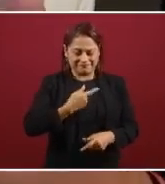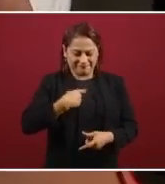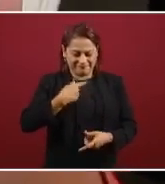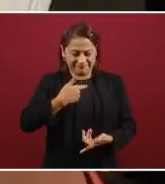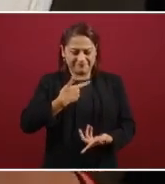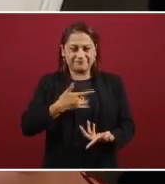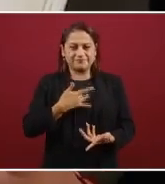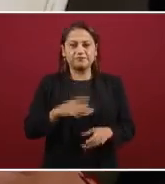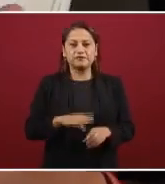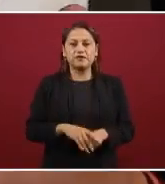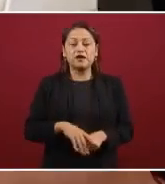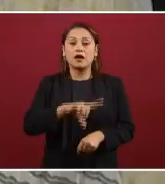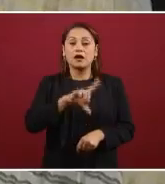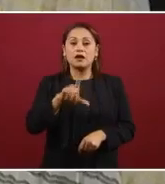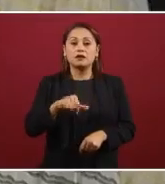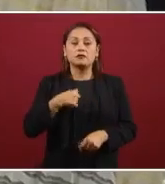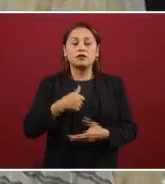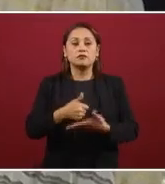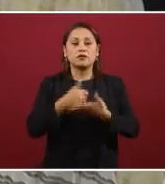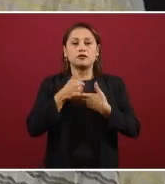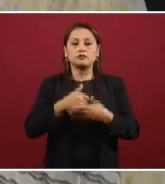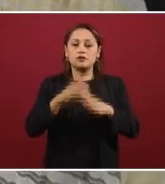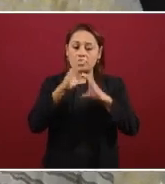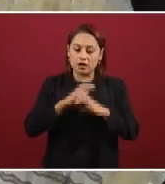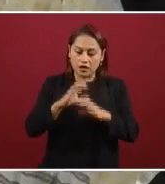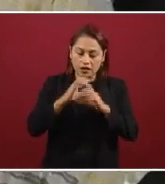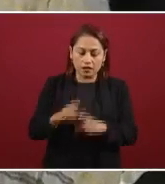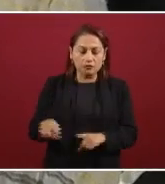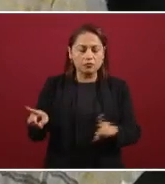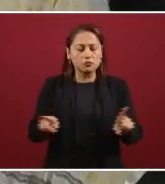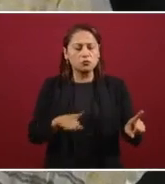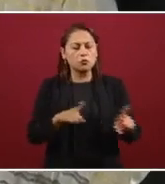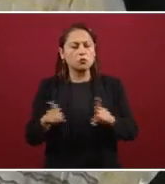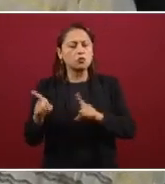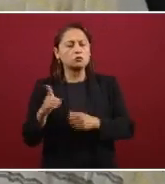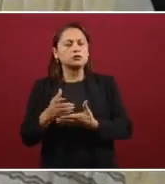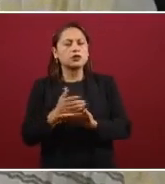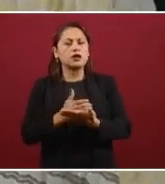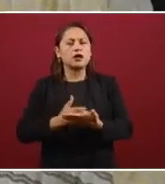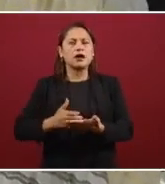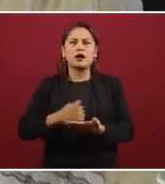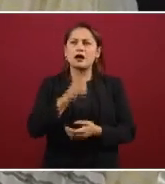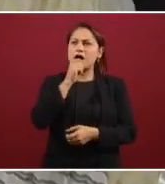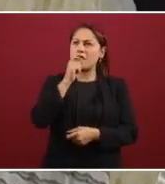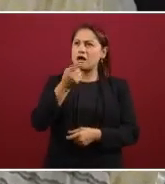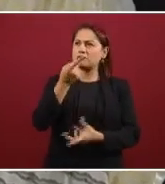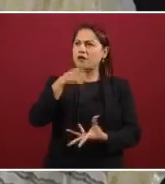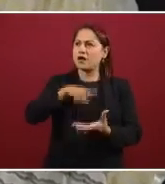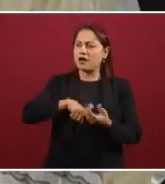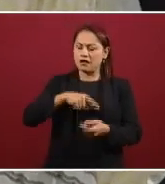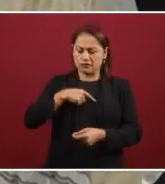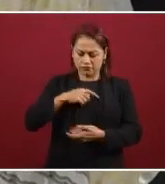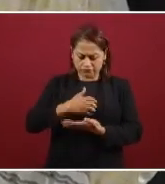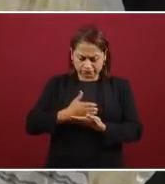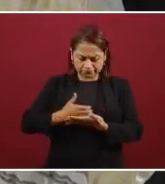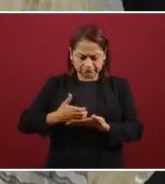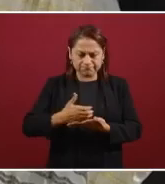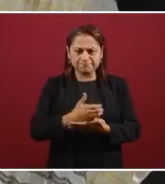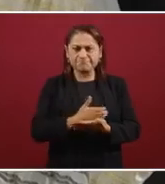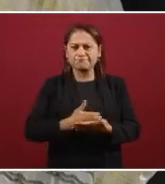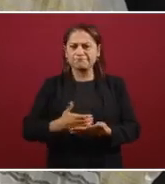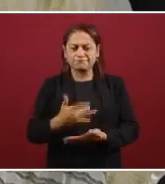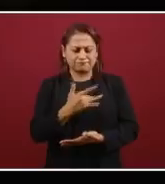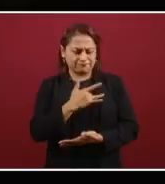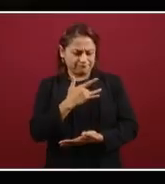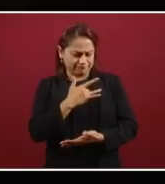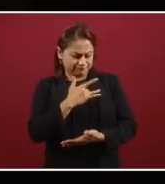el canto, es medicina que cura el alma, que te cura más allá de tus heridas más profundas que tengas en tu corazón o en tu